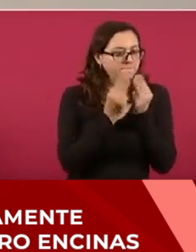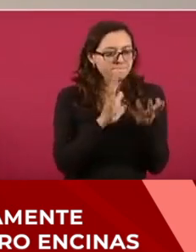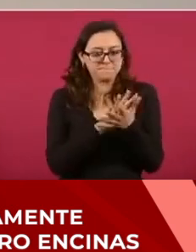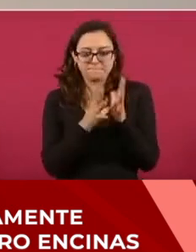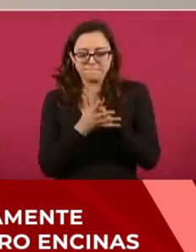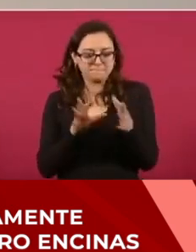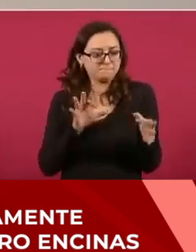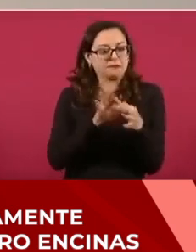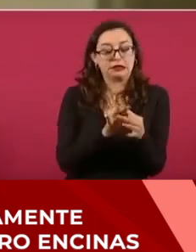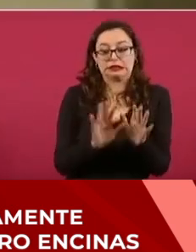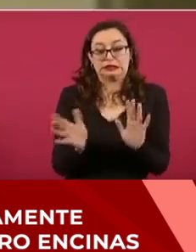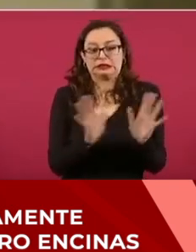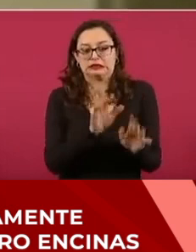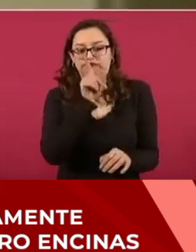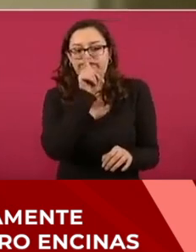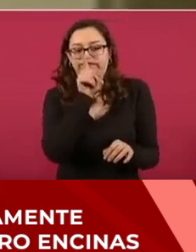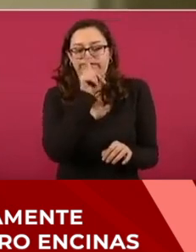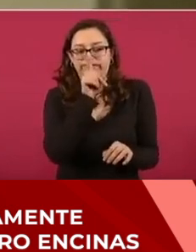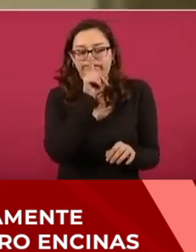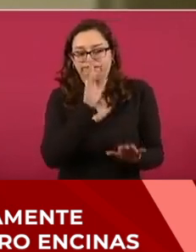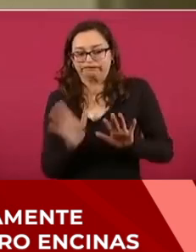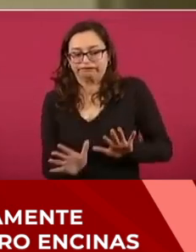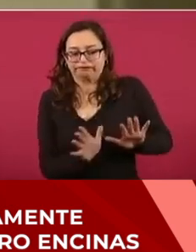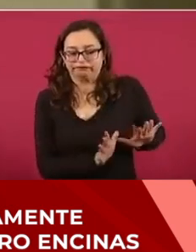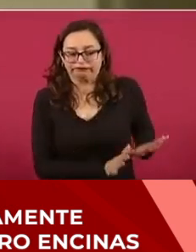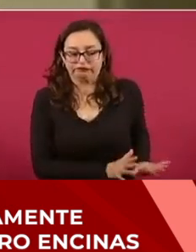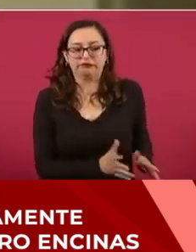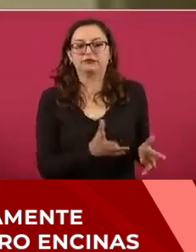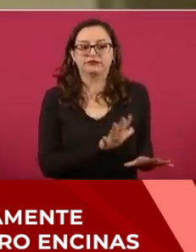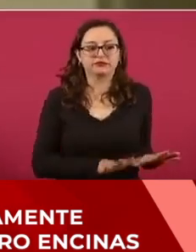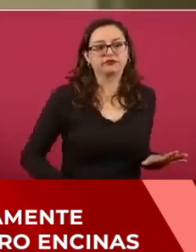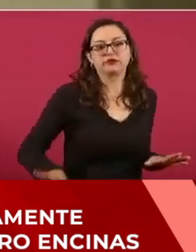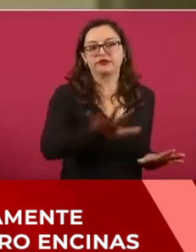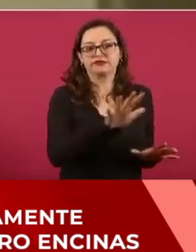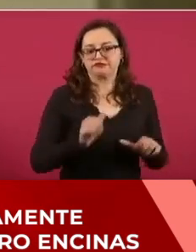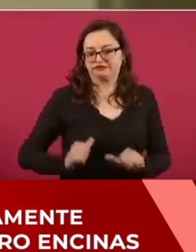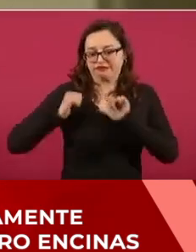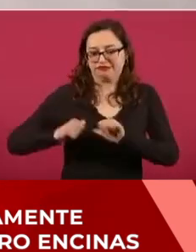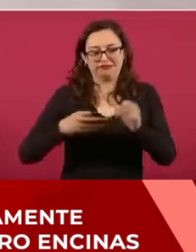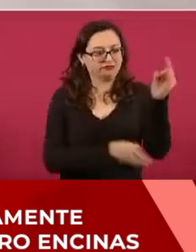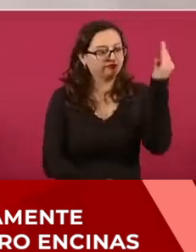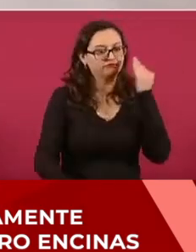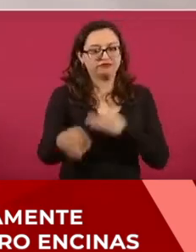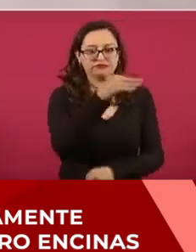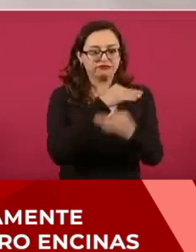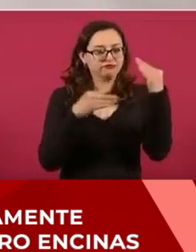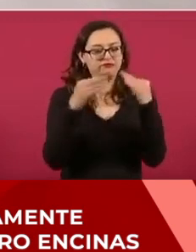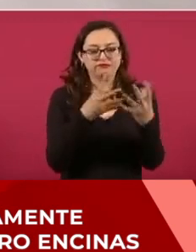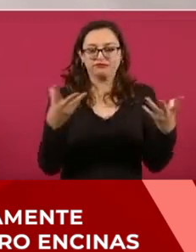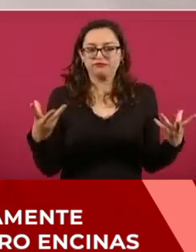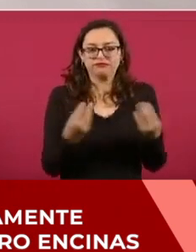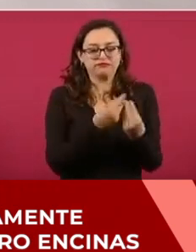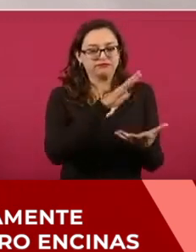la participación de agentes del Estado, fuerzas de seguridad y autoridades responsables de la Procuración de